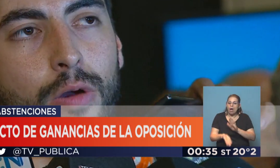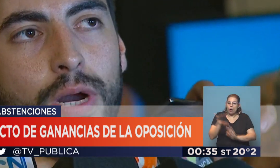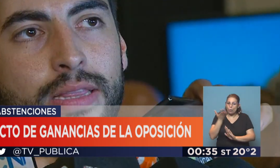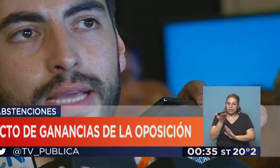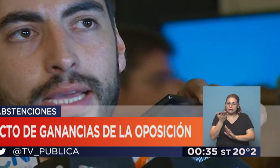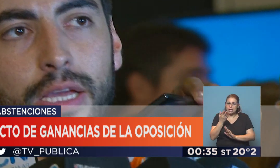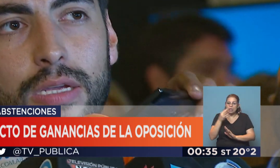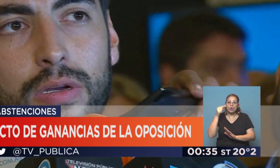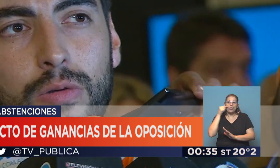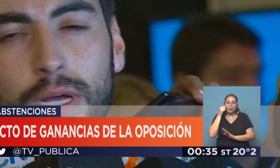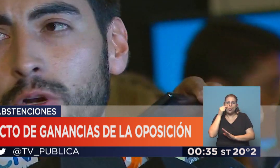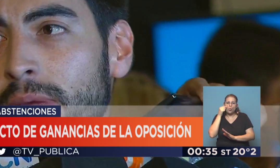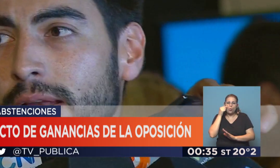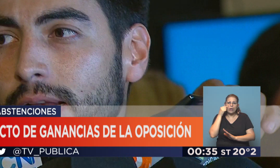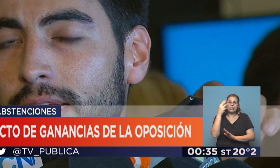a